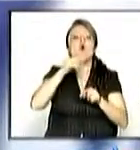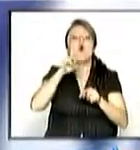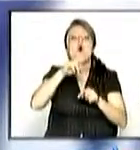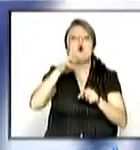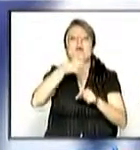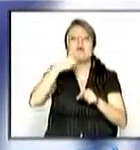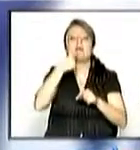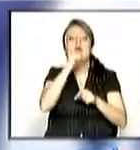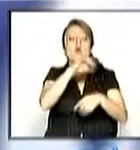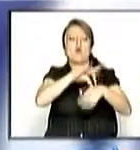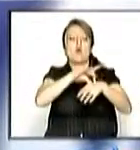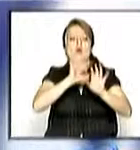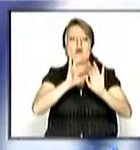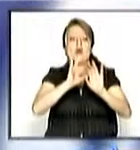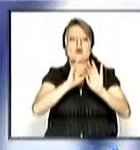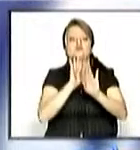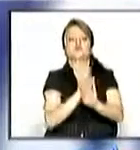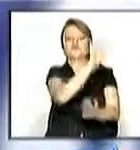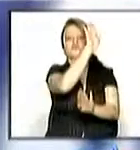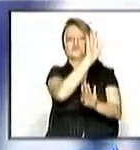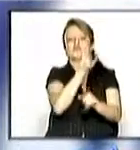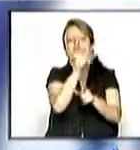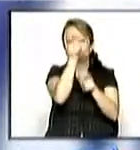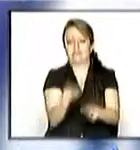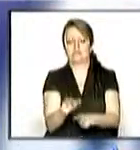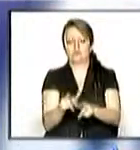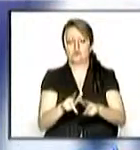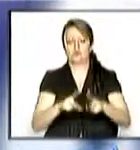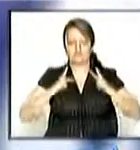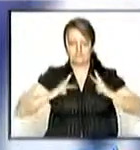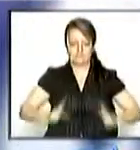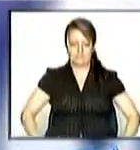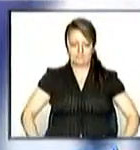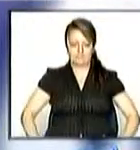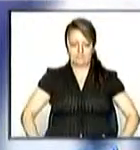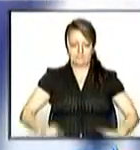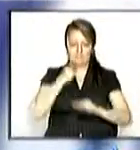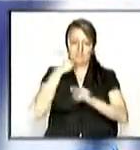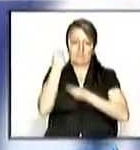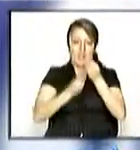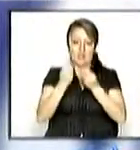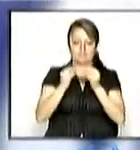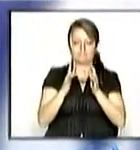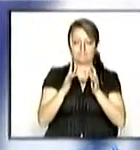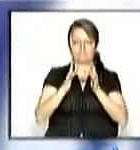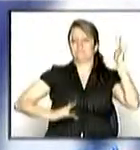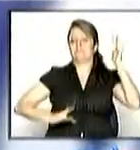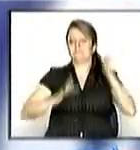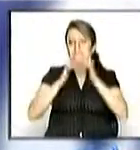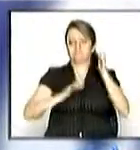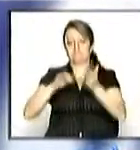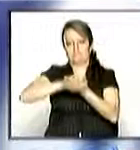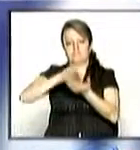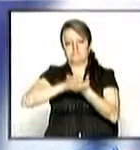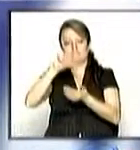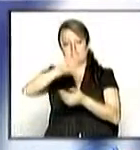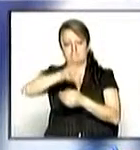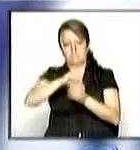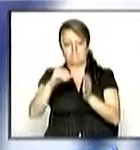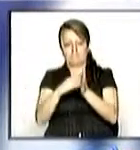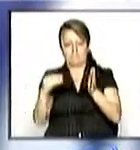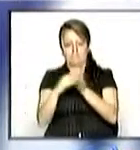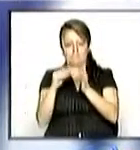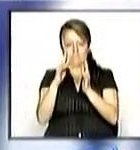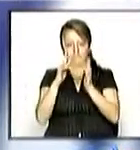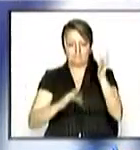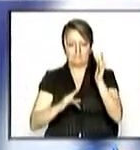él puede tener una susceptibilidad inmunológica al níquel y le genera una reacción autoinmune. ¿Y qué pasó? El